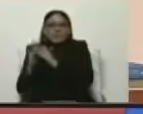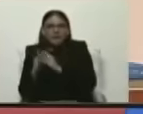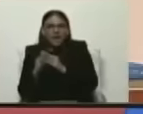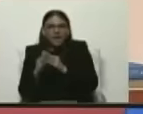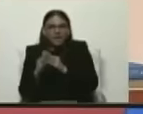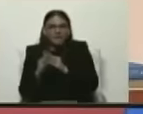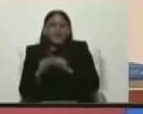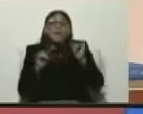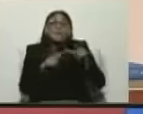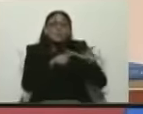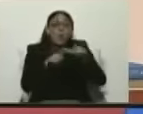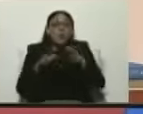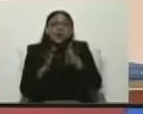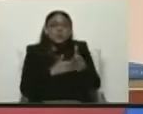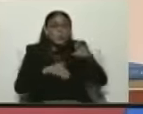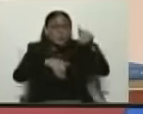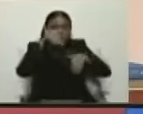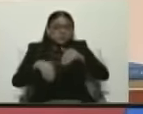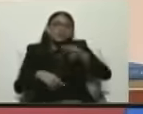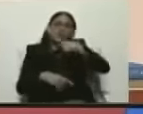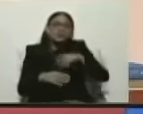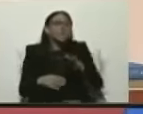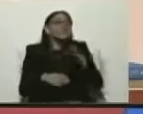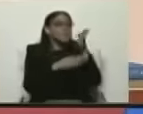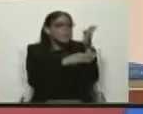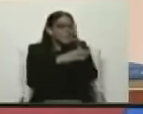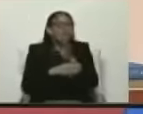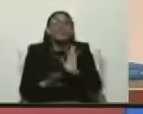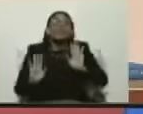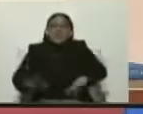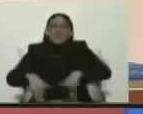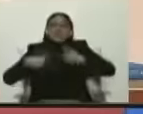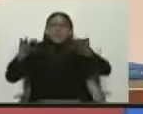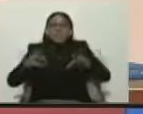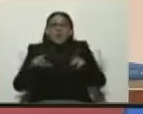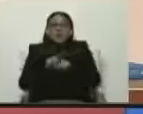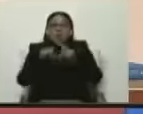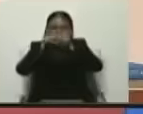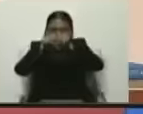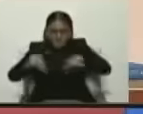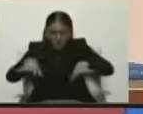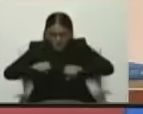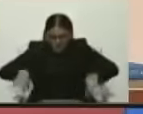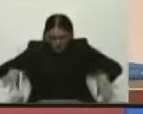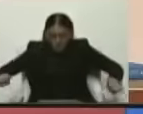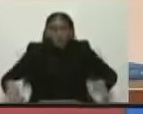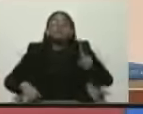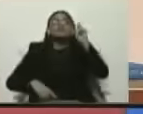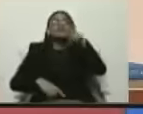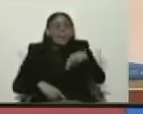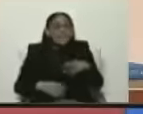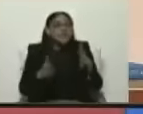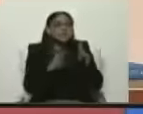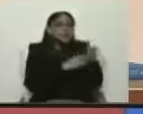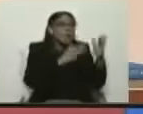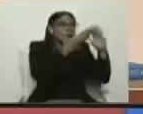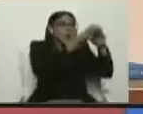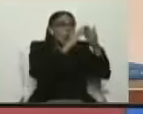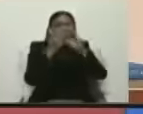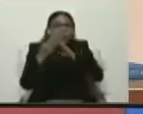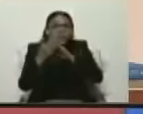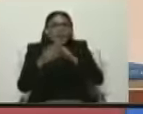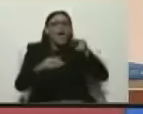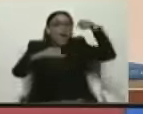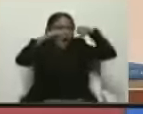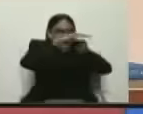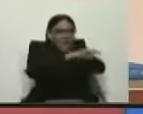por cada centro de votación. Y luego nos fuimos a las calles. Dentro de cada comunidad, cada calle. Hoy